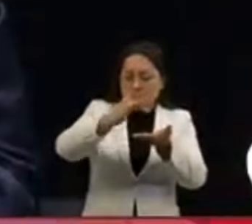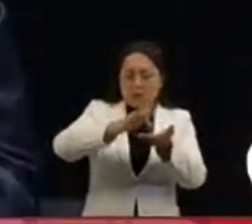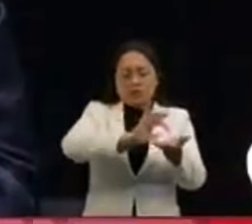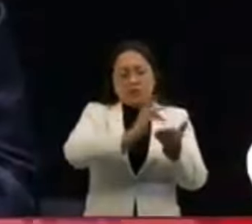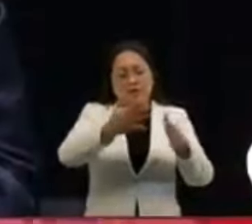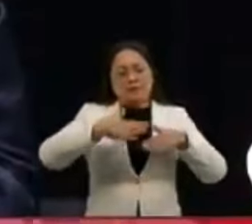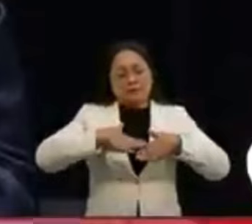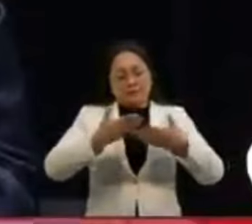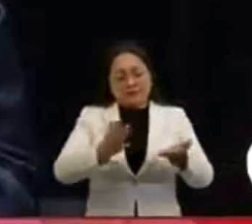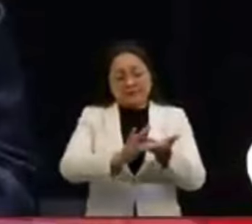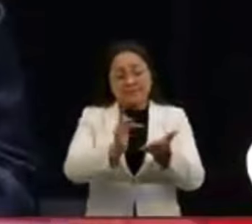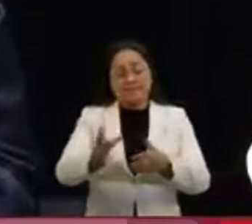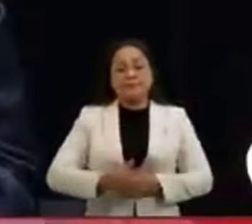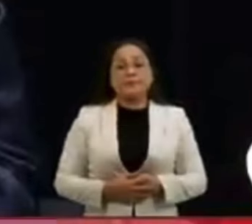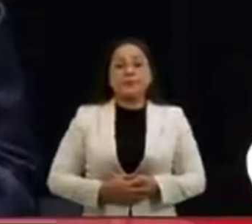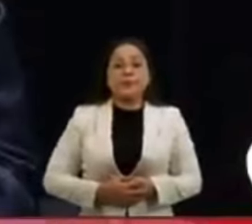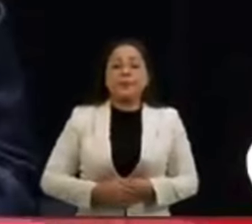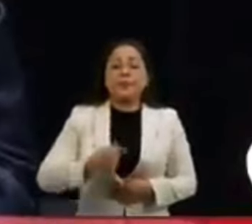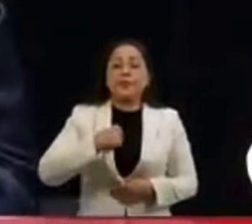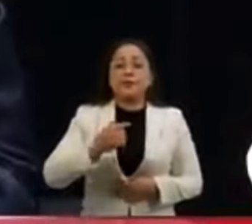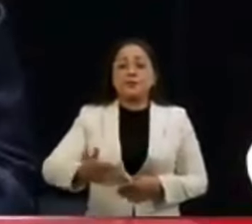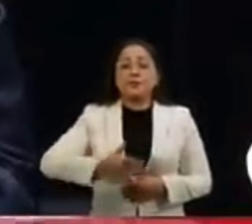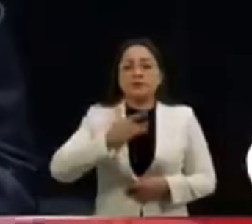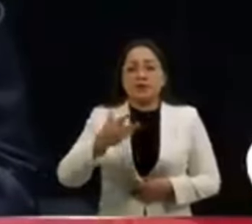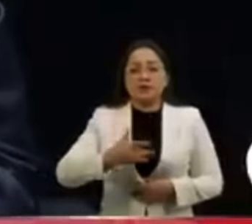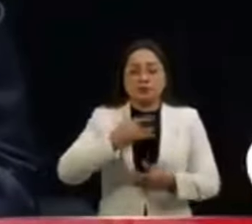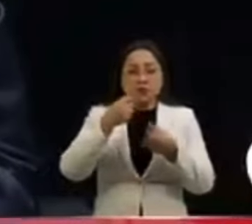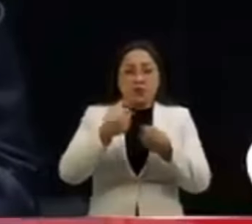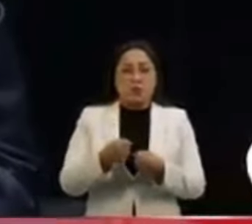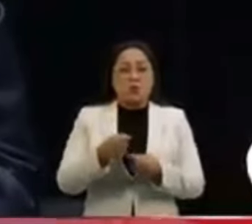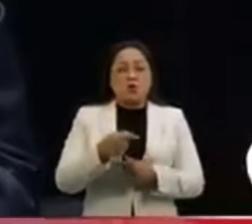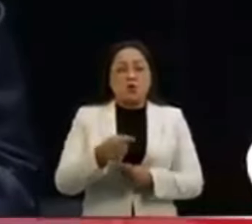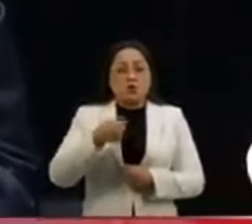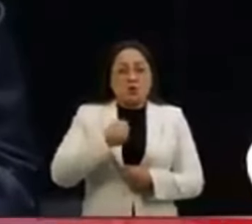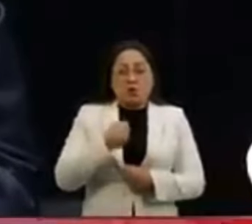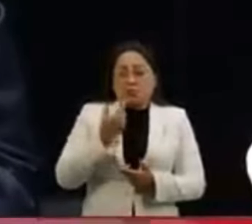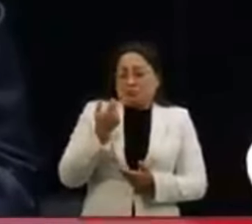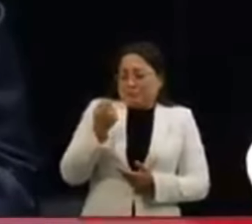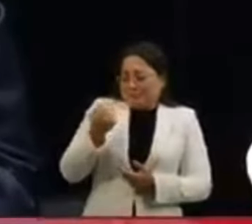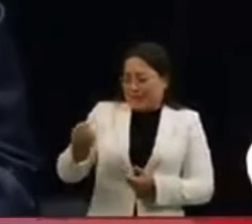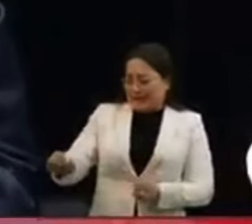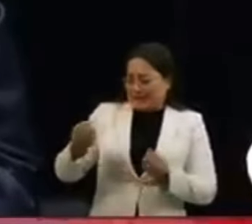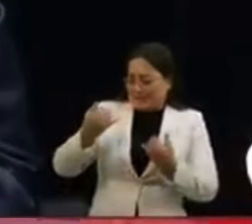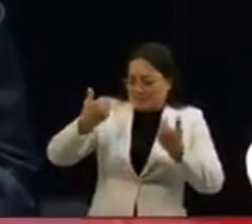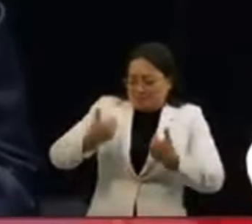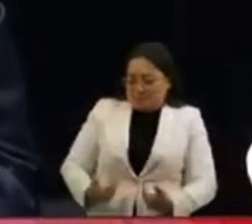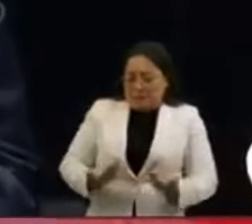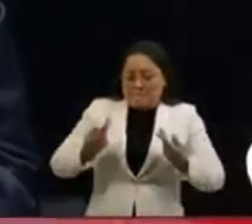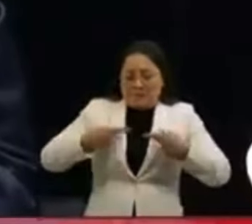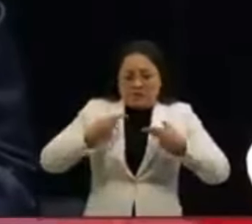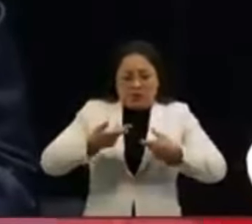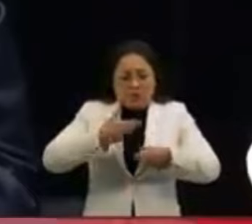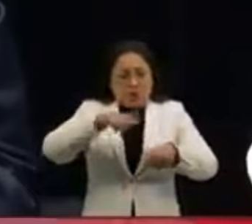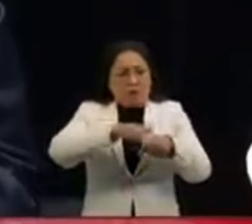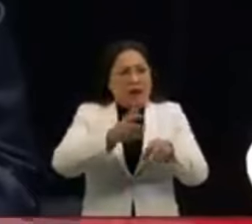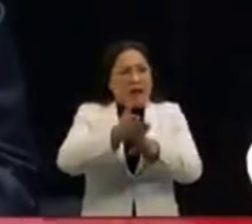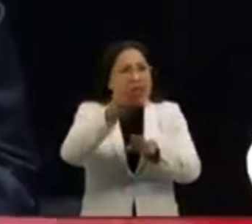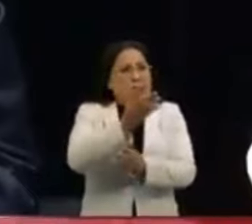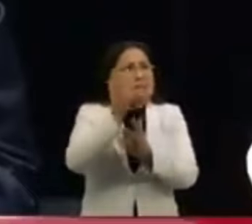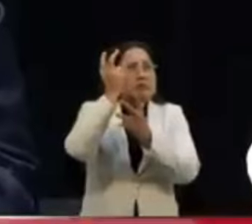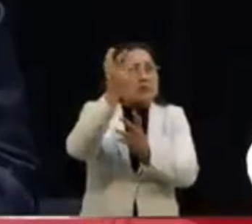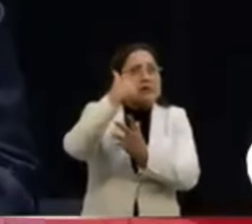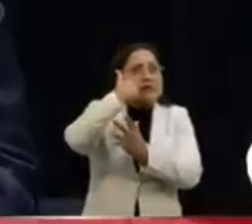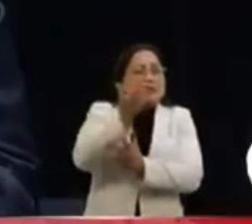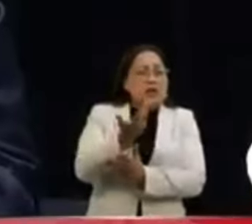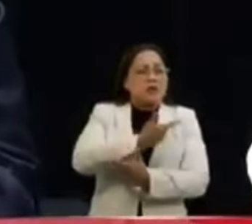confianza. Yo estoy convencido que un plebeyo como yo no habría podido nunca aspirar a encabezar